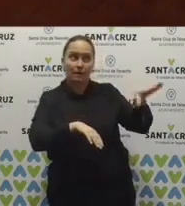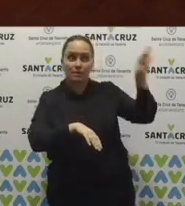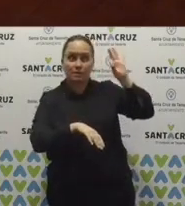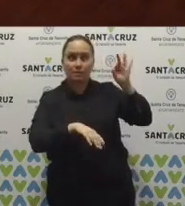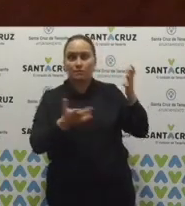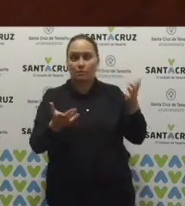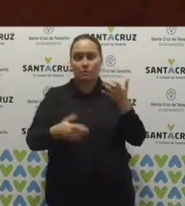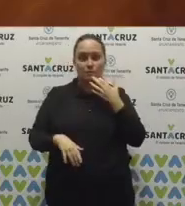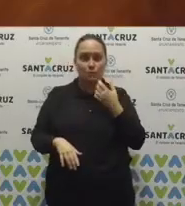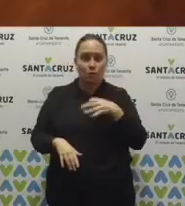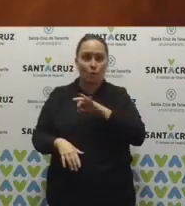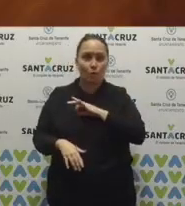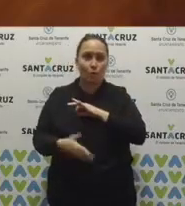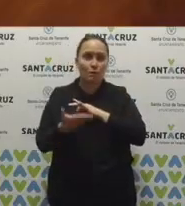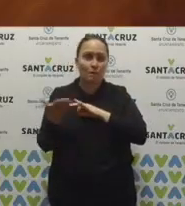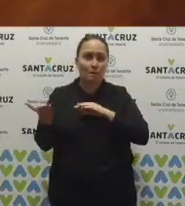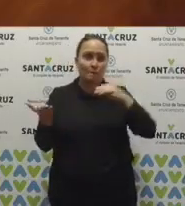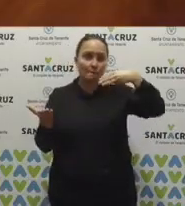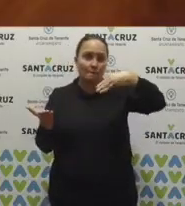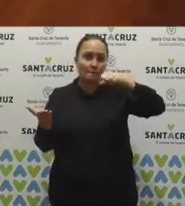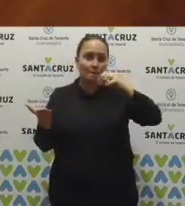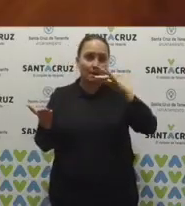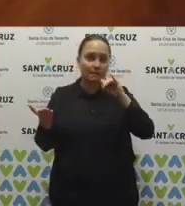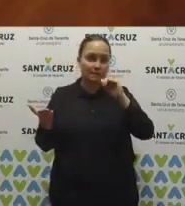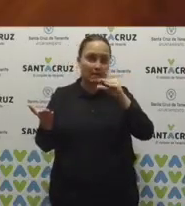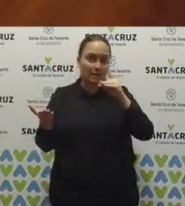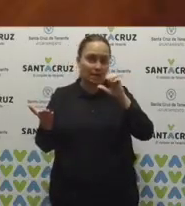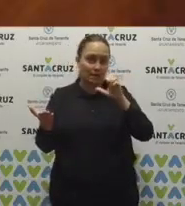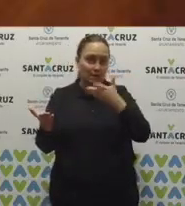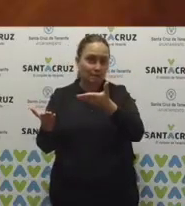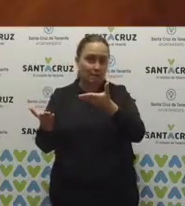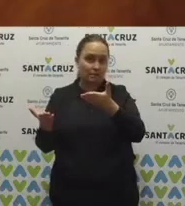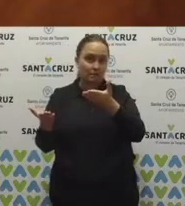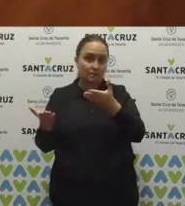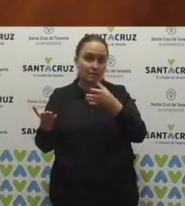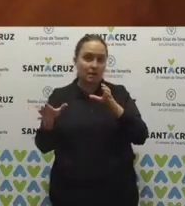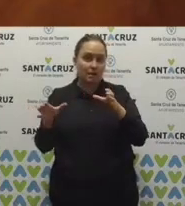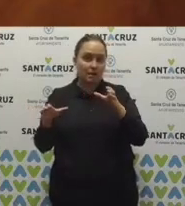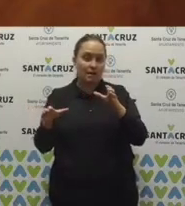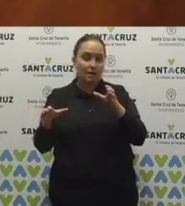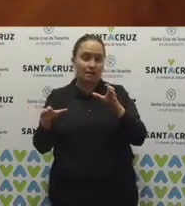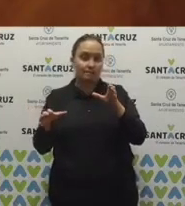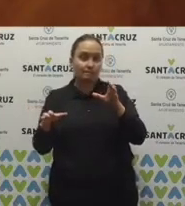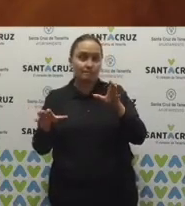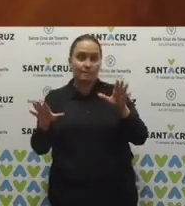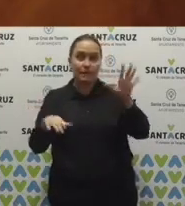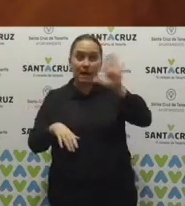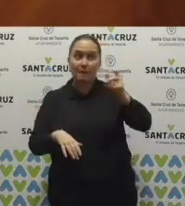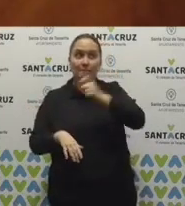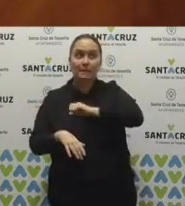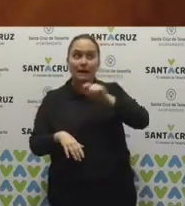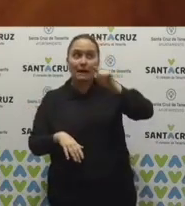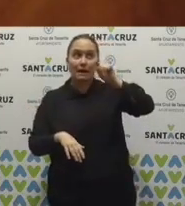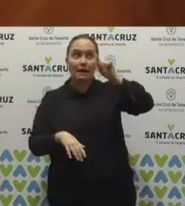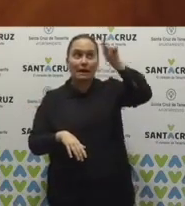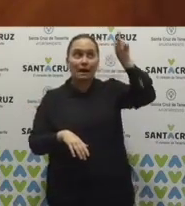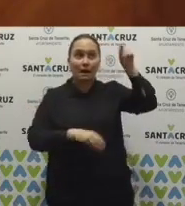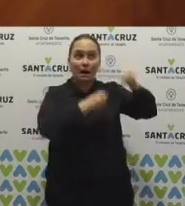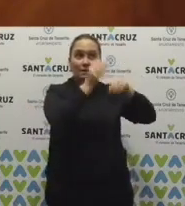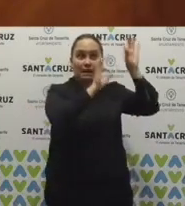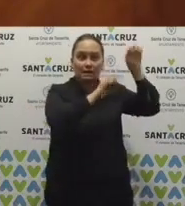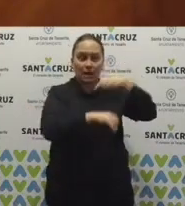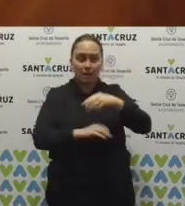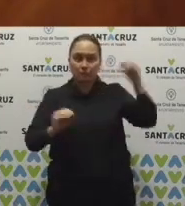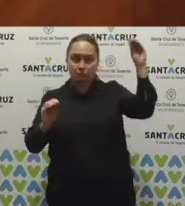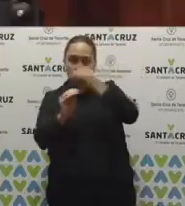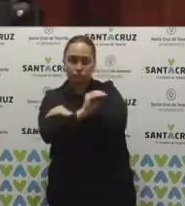doña matilde su partido en el resto de españa hace una cosa y aquí hacia la contraria nunca le oí una oposición a esas banderas